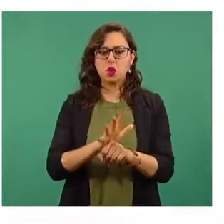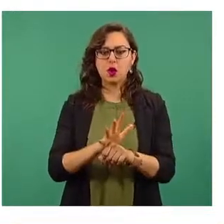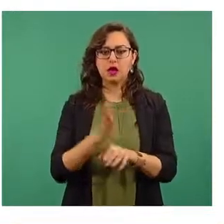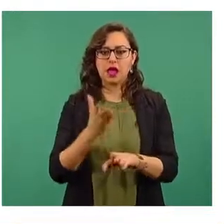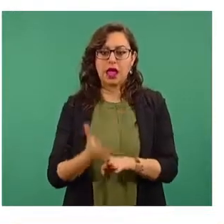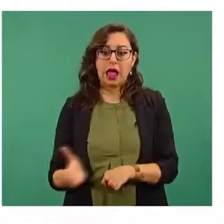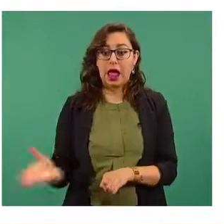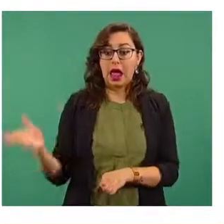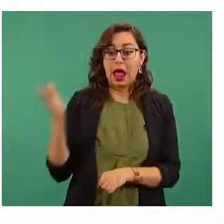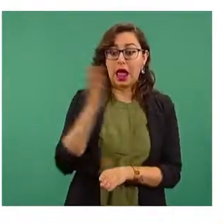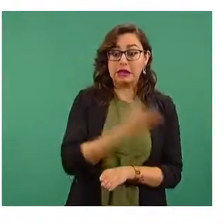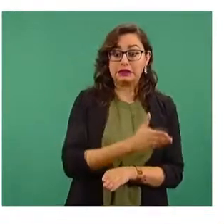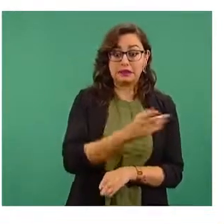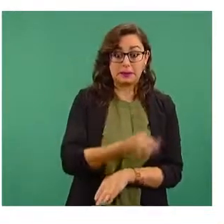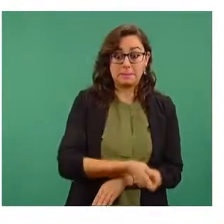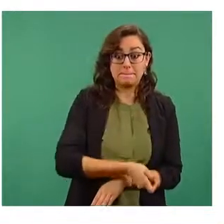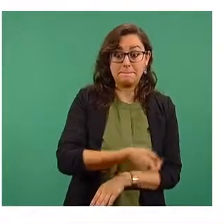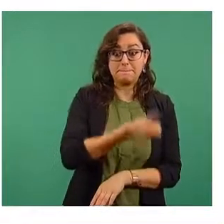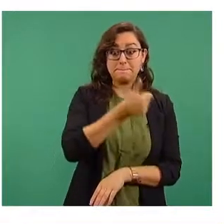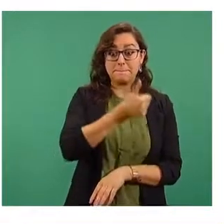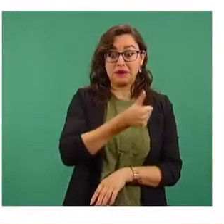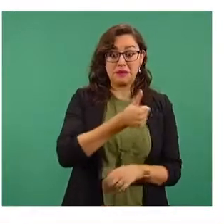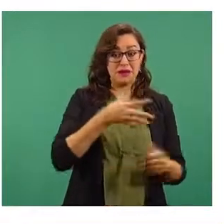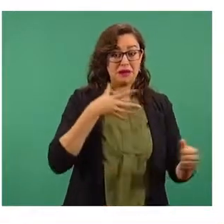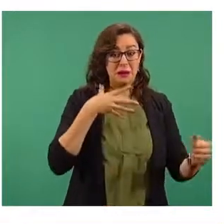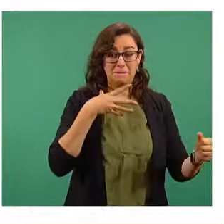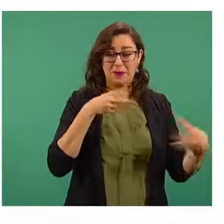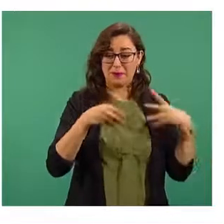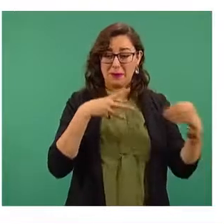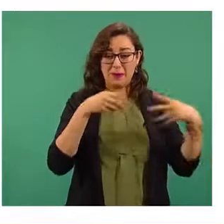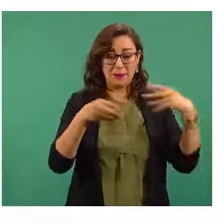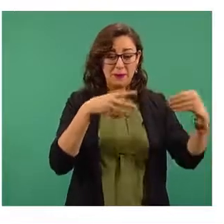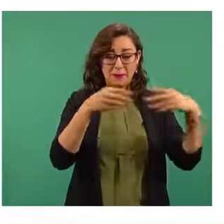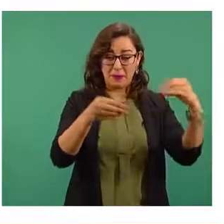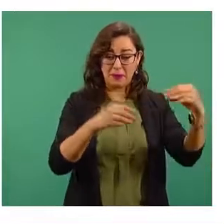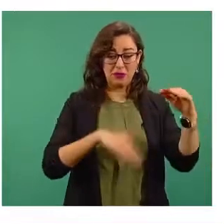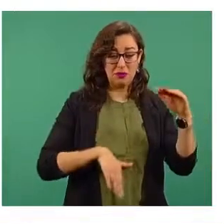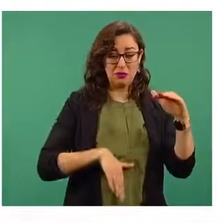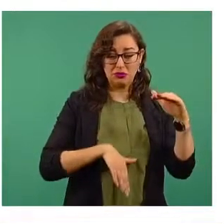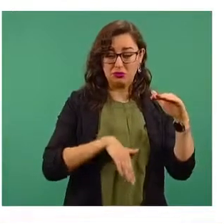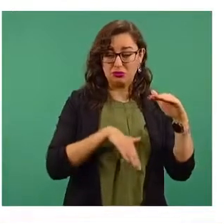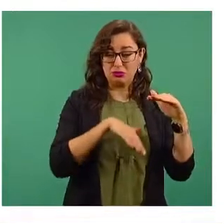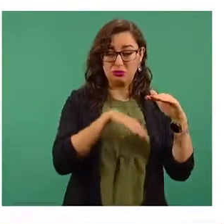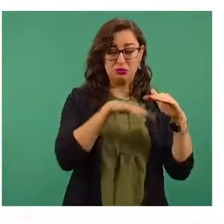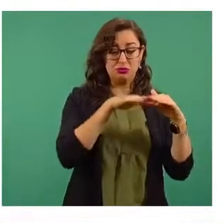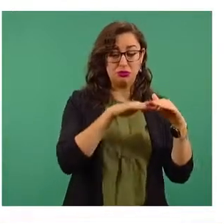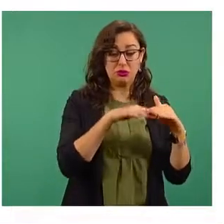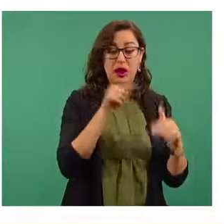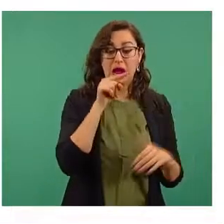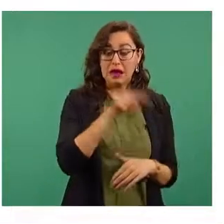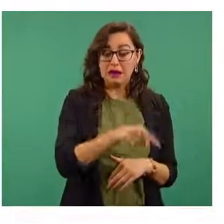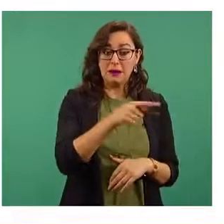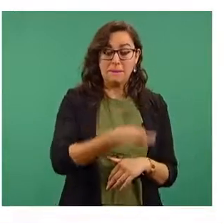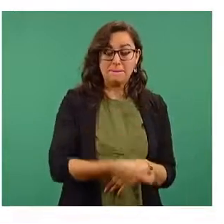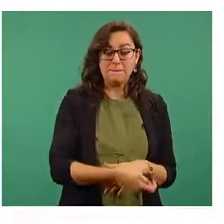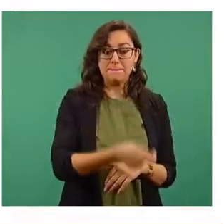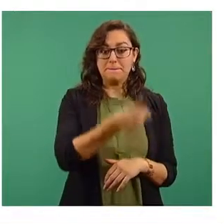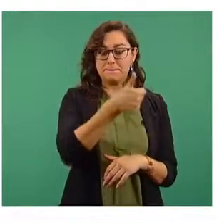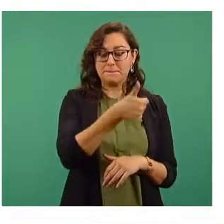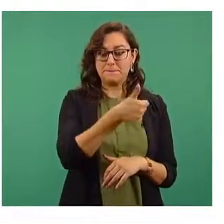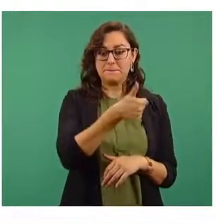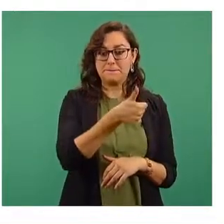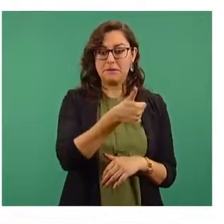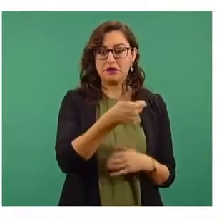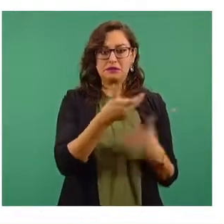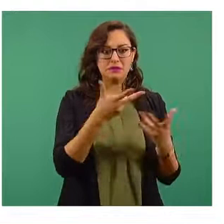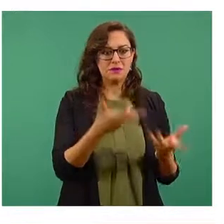la anterior ACME, en el anterior brote, el primero, en que básicamente